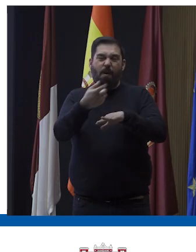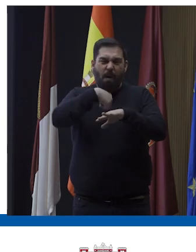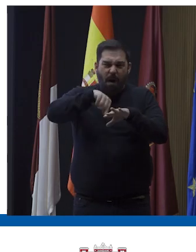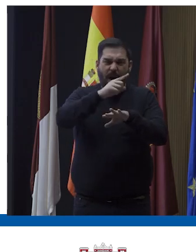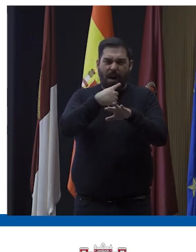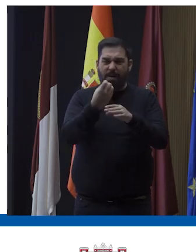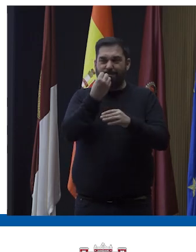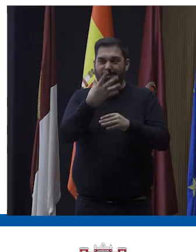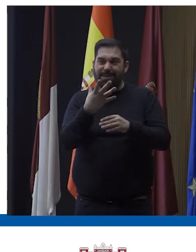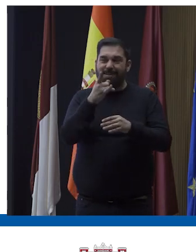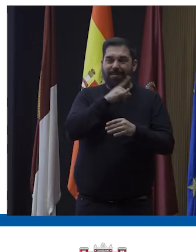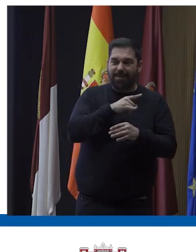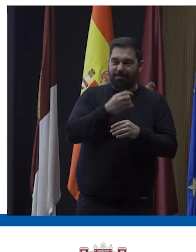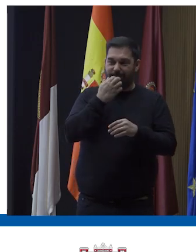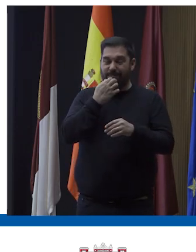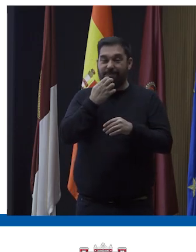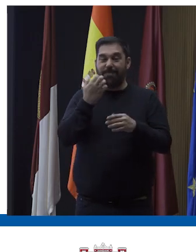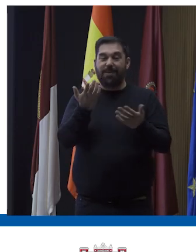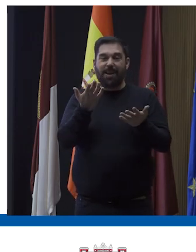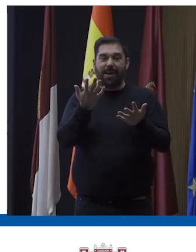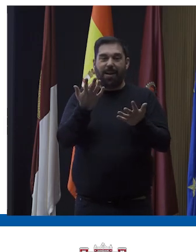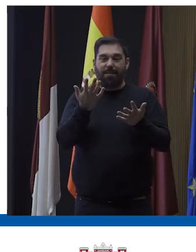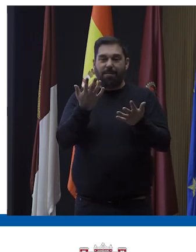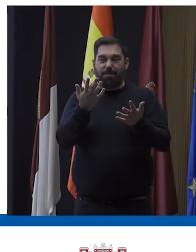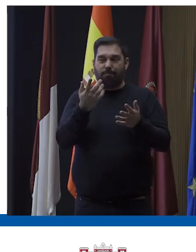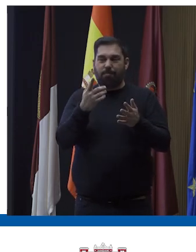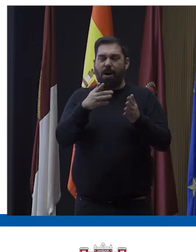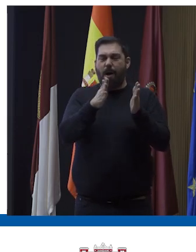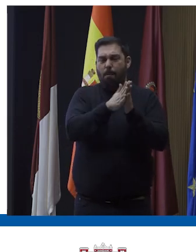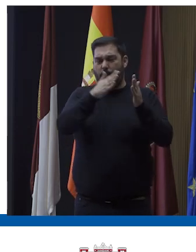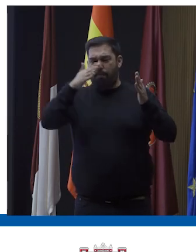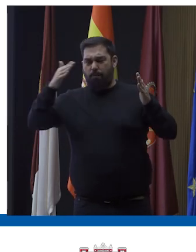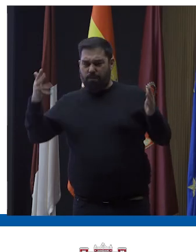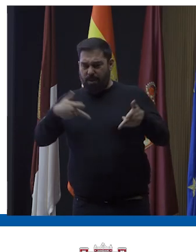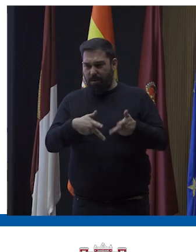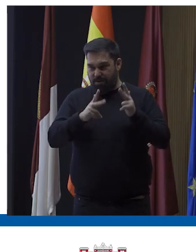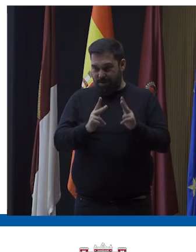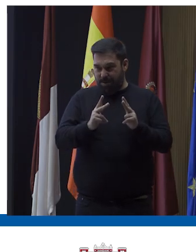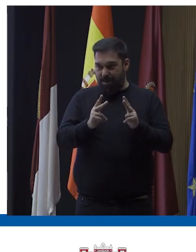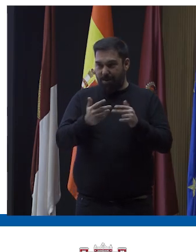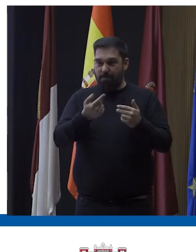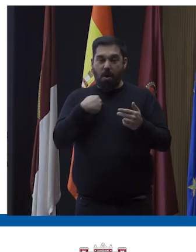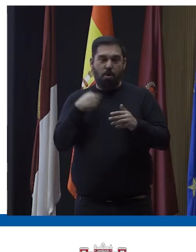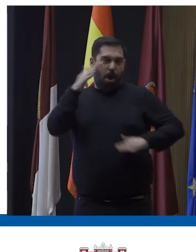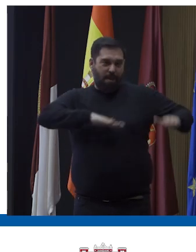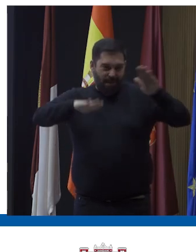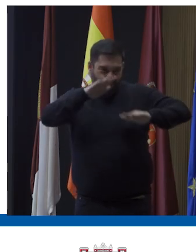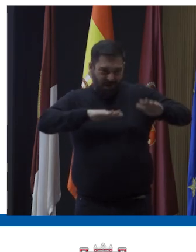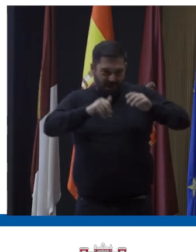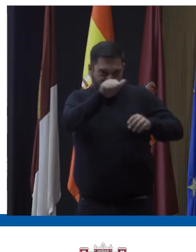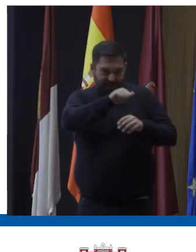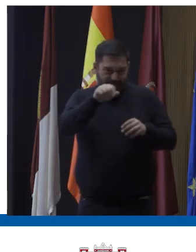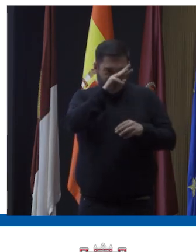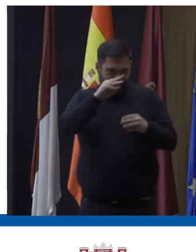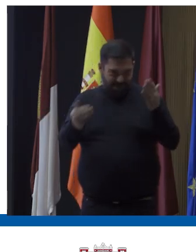tema vascular. O sea, ya estar mucho tiempo sentado no es recomendable. No, bueno, mucho tiempo tampoco. Pero- Yo hago natación 3 días a la Claro. semana, pero me refiero que